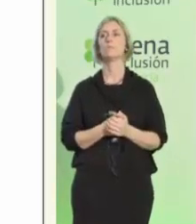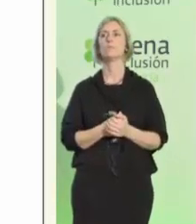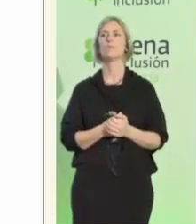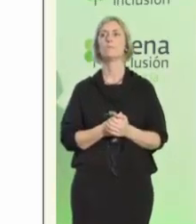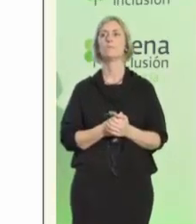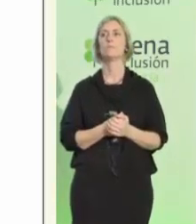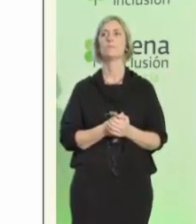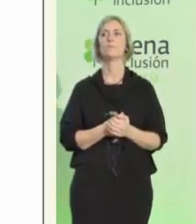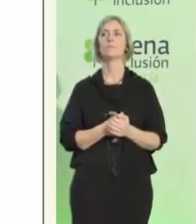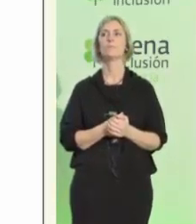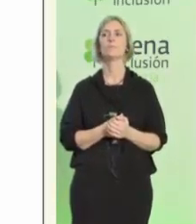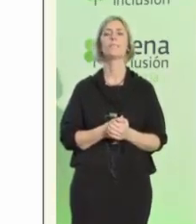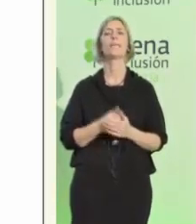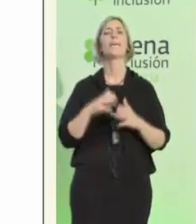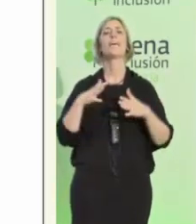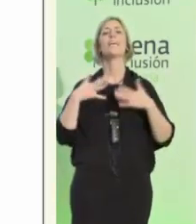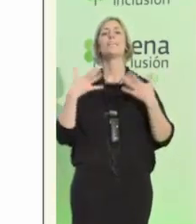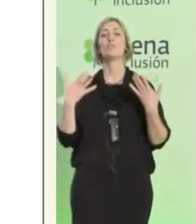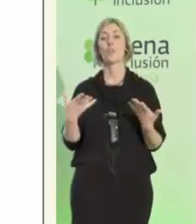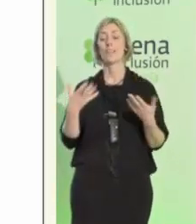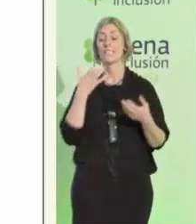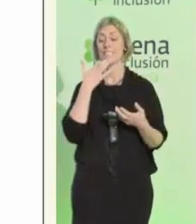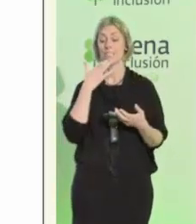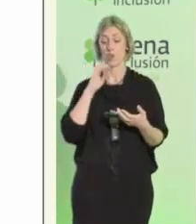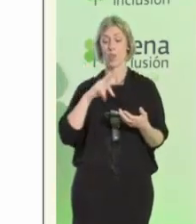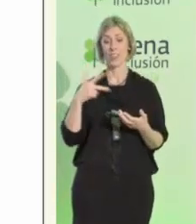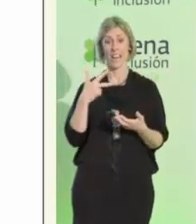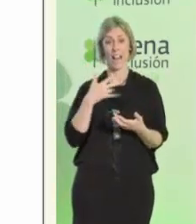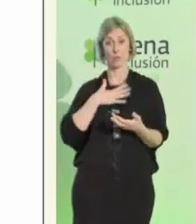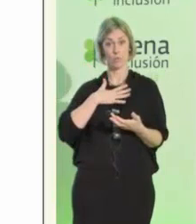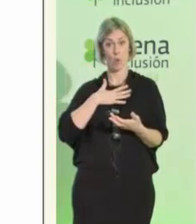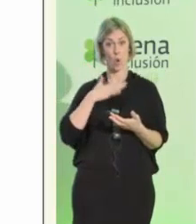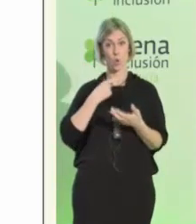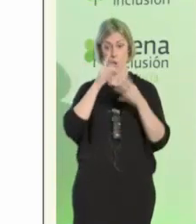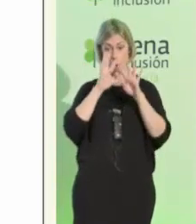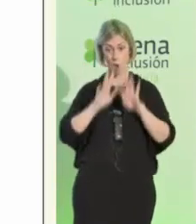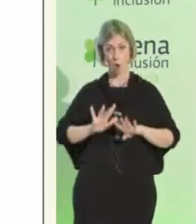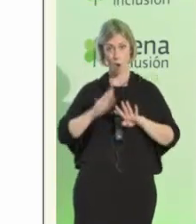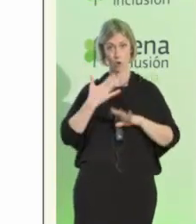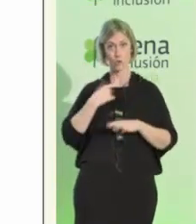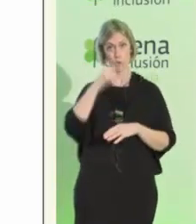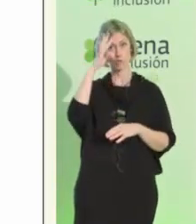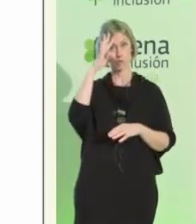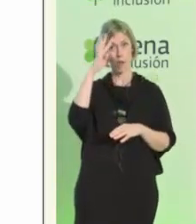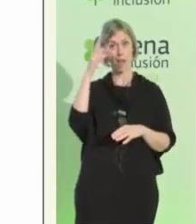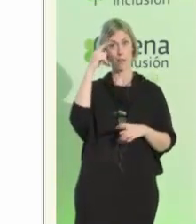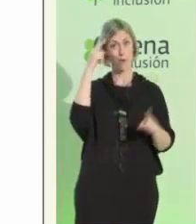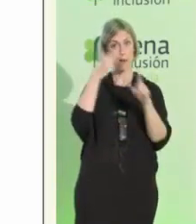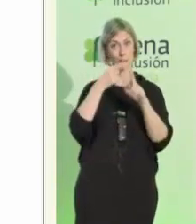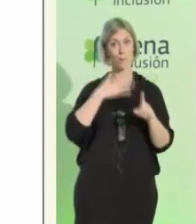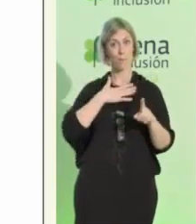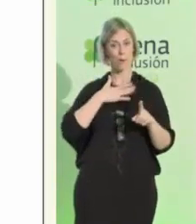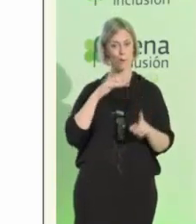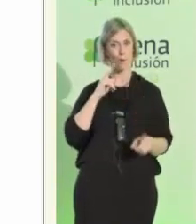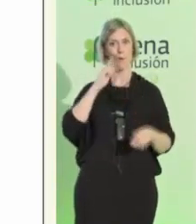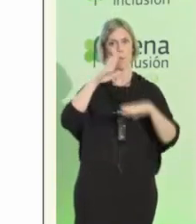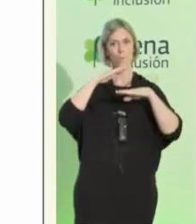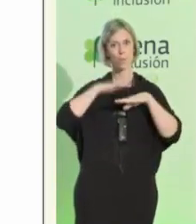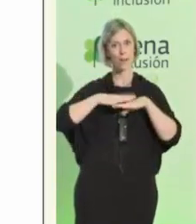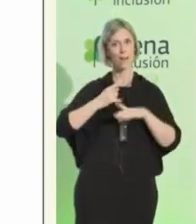Y es a través del conocimiento de los propios derechos que se pueden conseguir ciertos sueños. Luego estaría la cuestión de la familia y la sociedad.